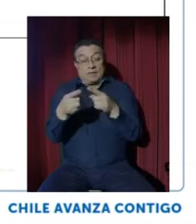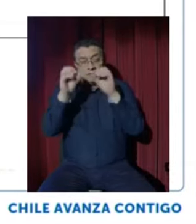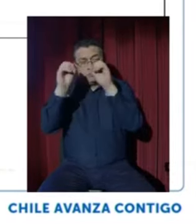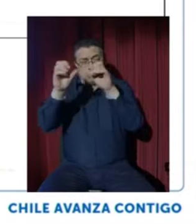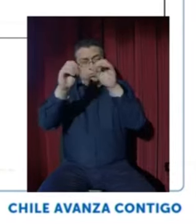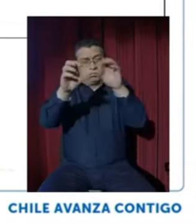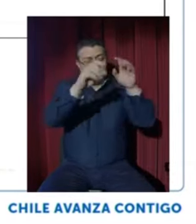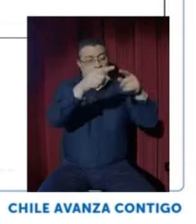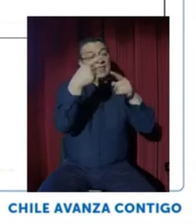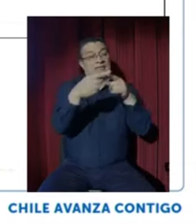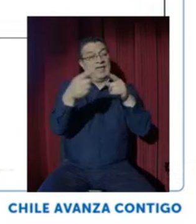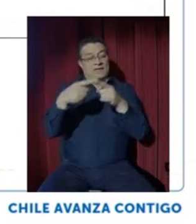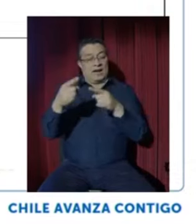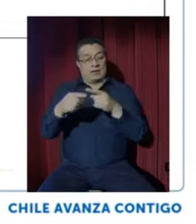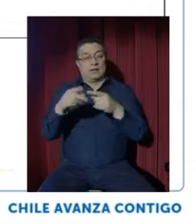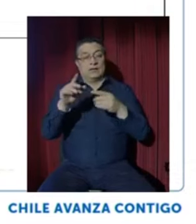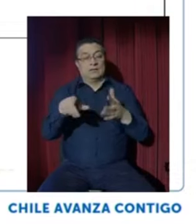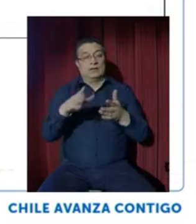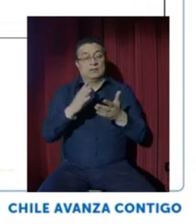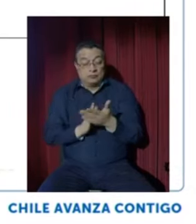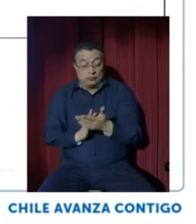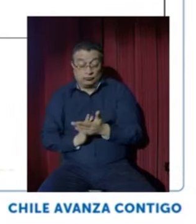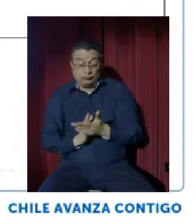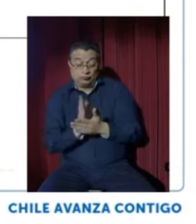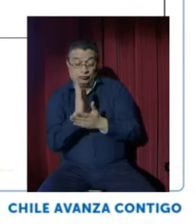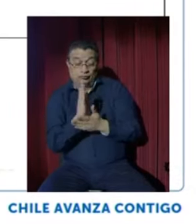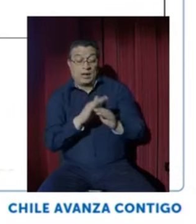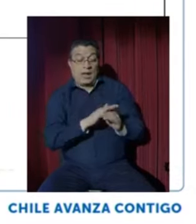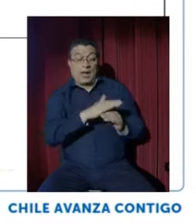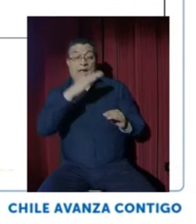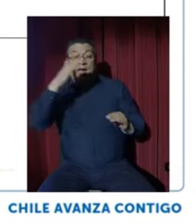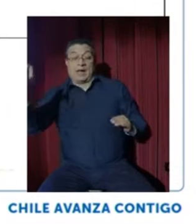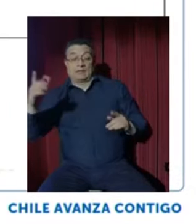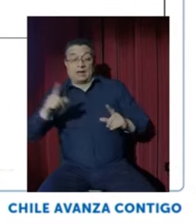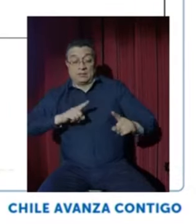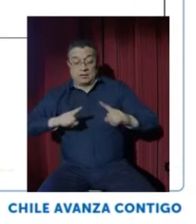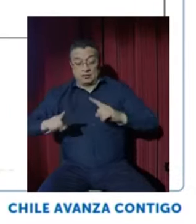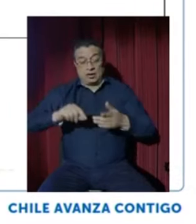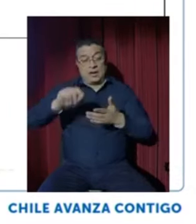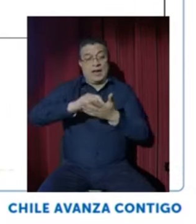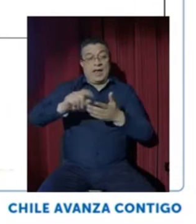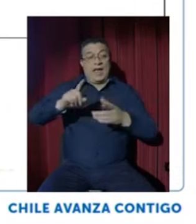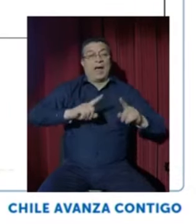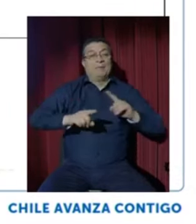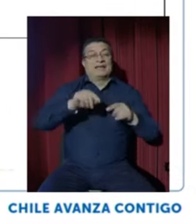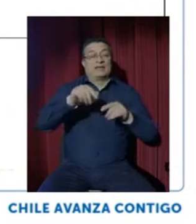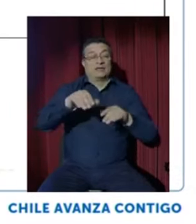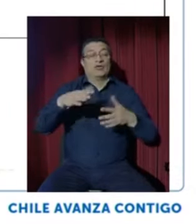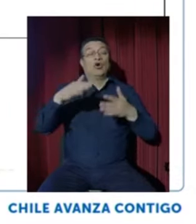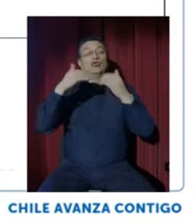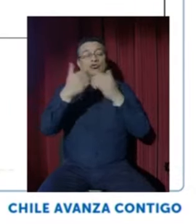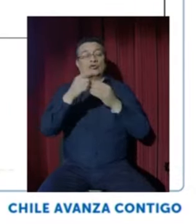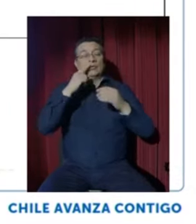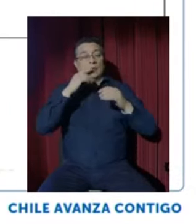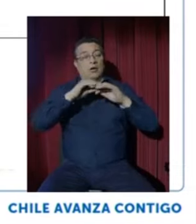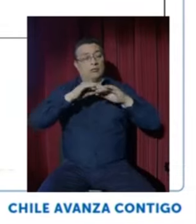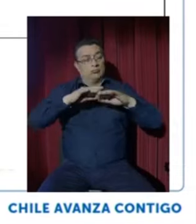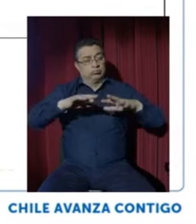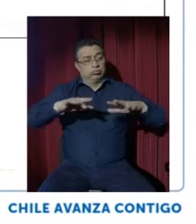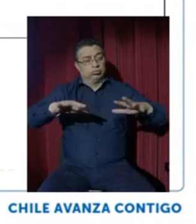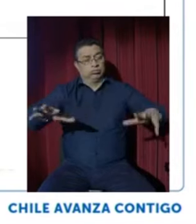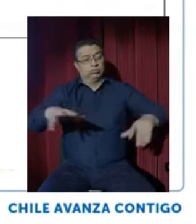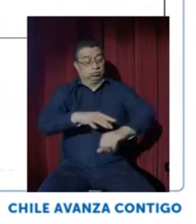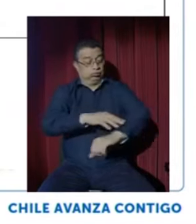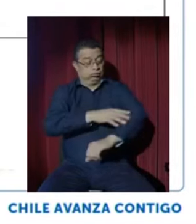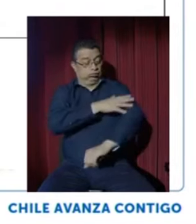capacitaciones eh desde la viación hasta la gestión administrativa eh y tiene una cobertura también